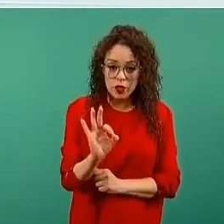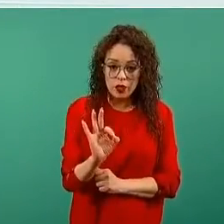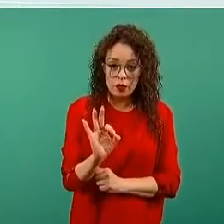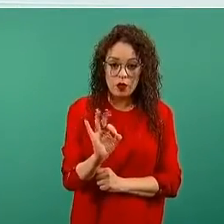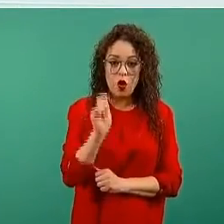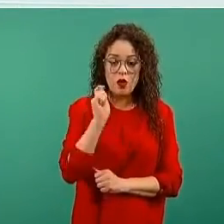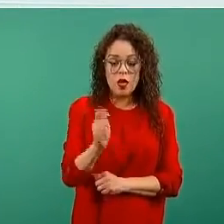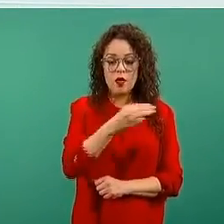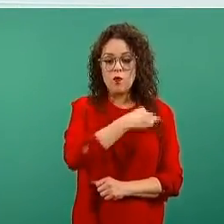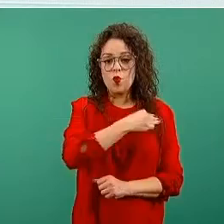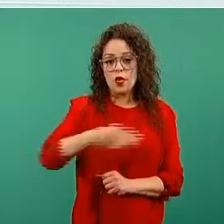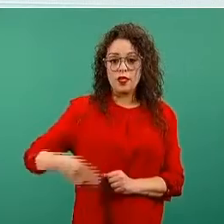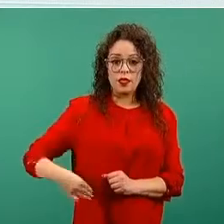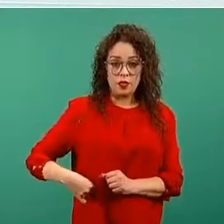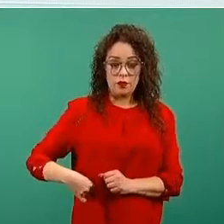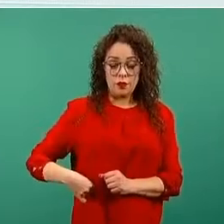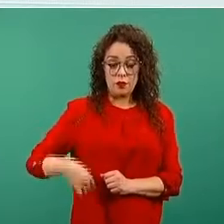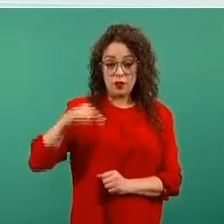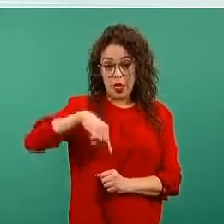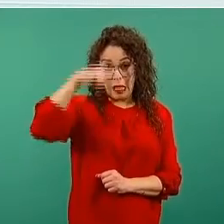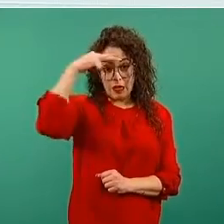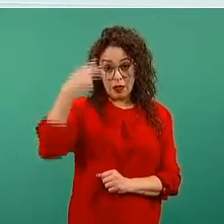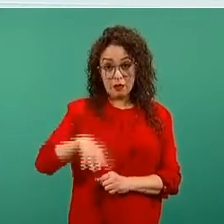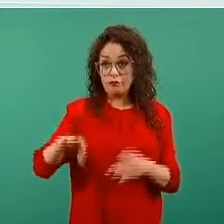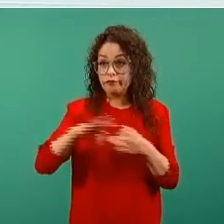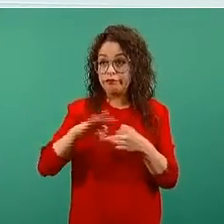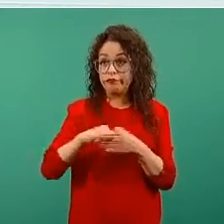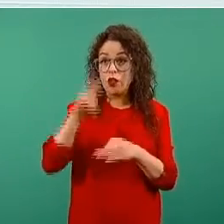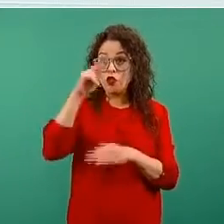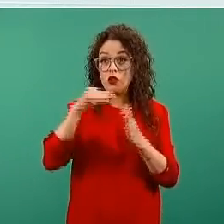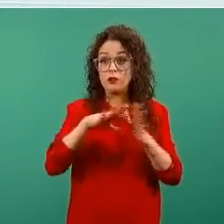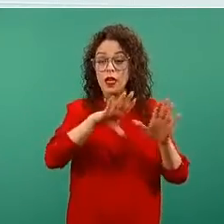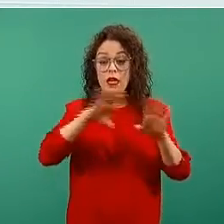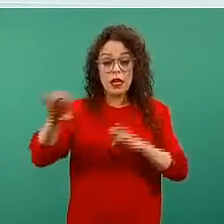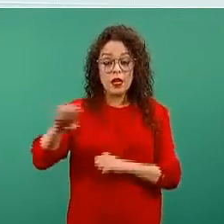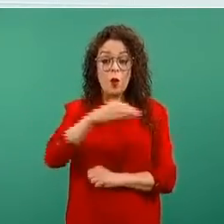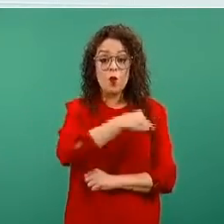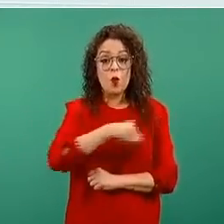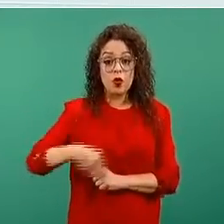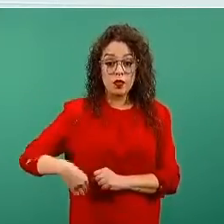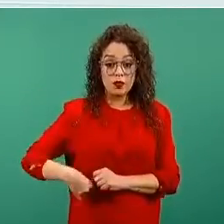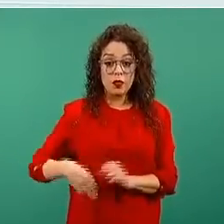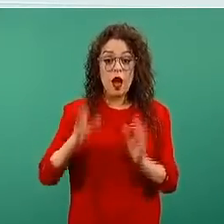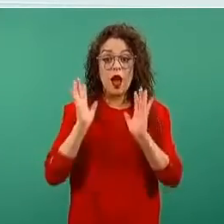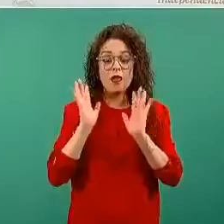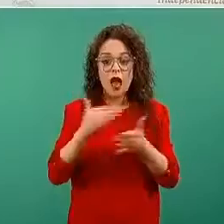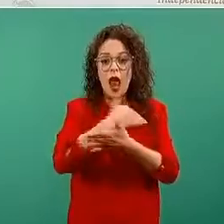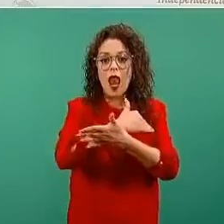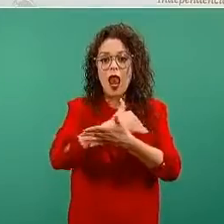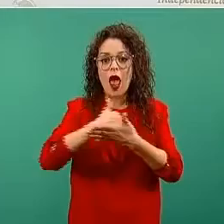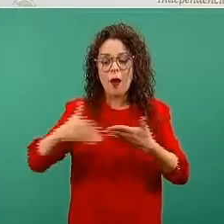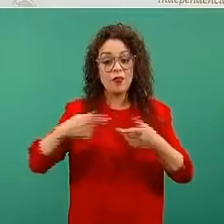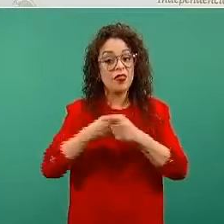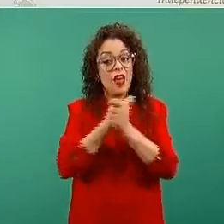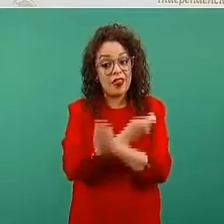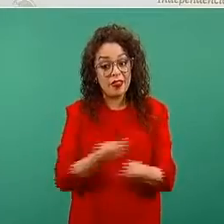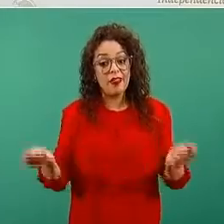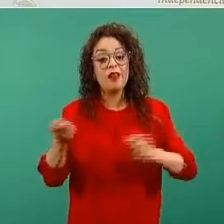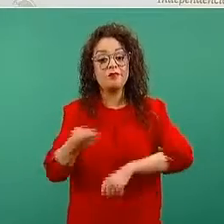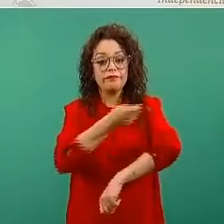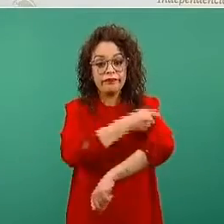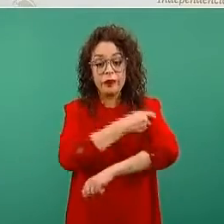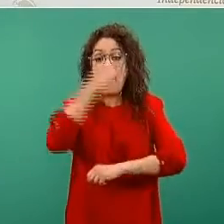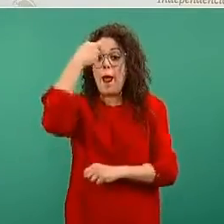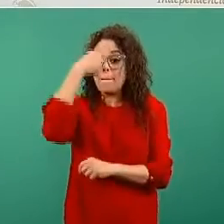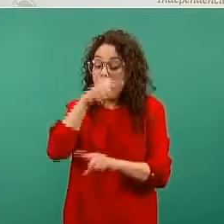municipios. México tiene casi 2.500 municipios y se ha cubierto ya la mitad para personas